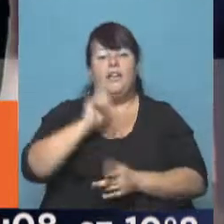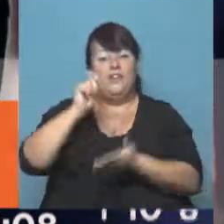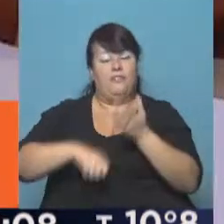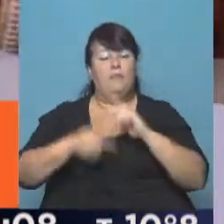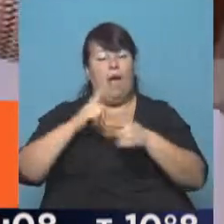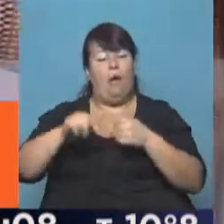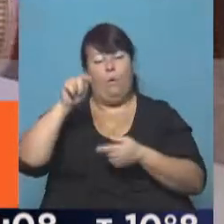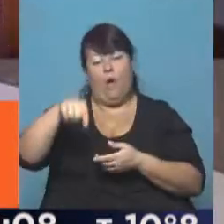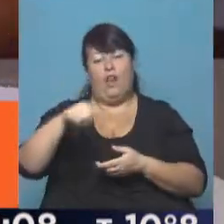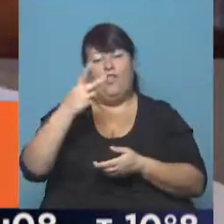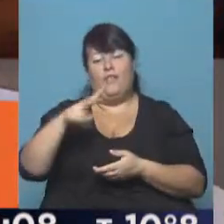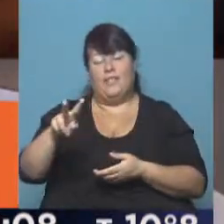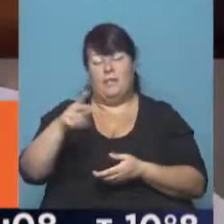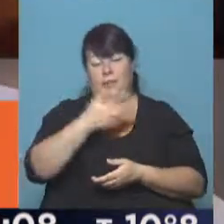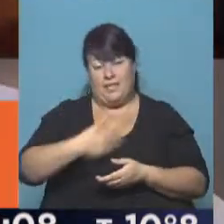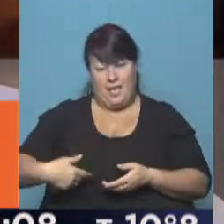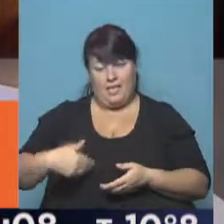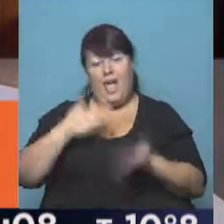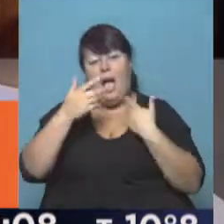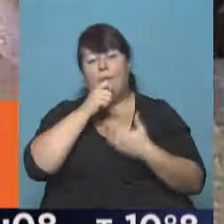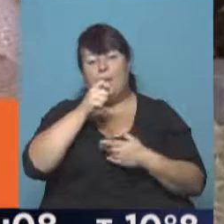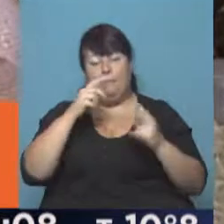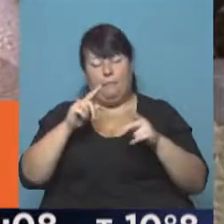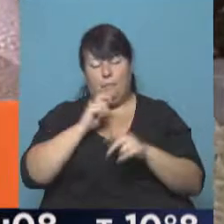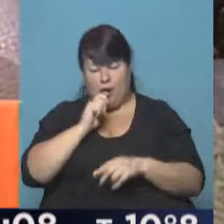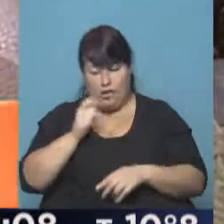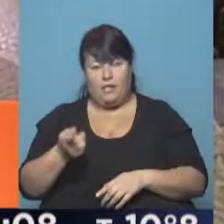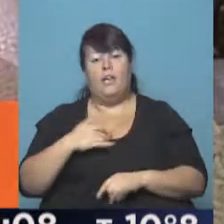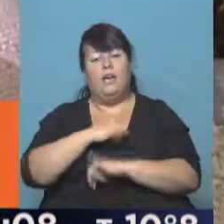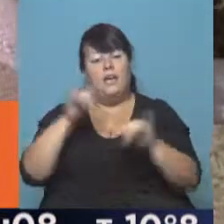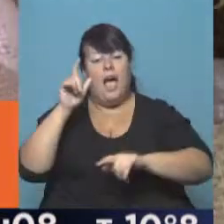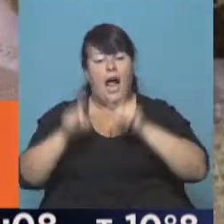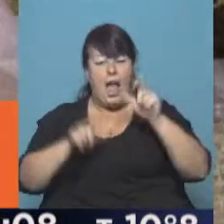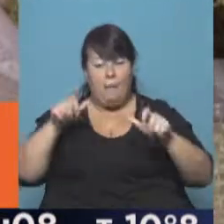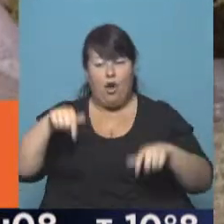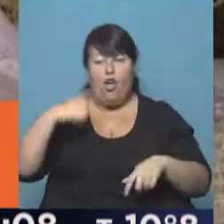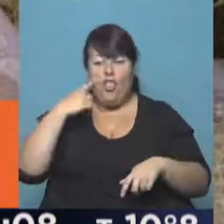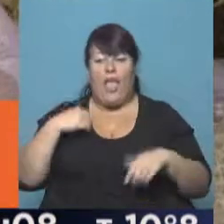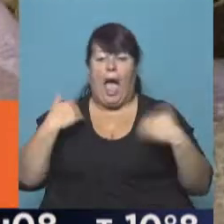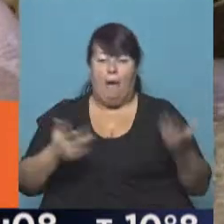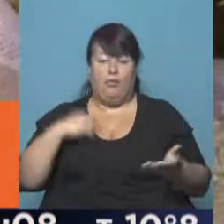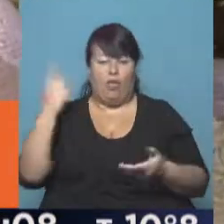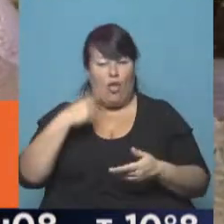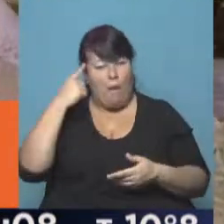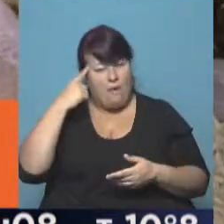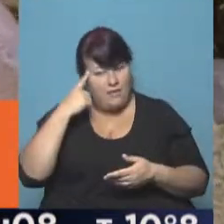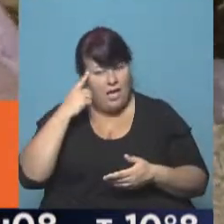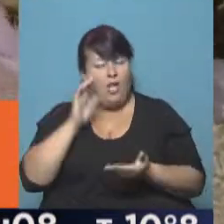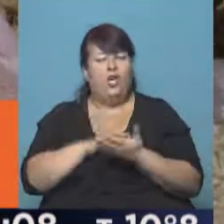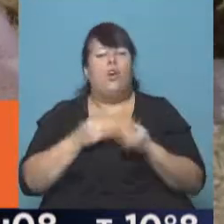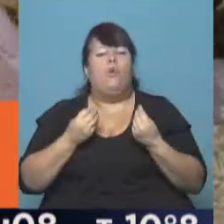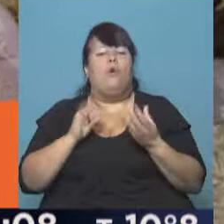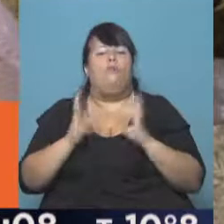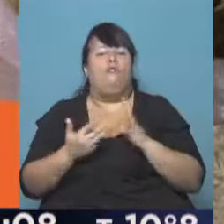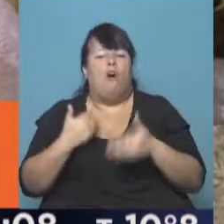la Casa Histórica, la vicepresidenta habló con la prensa. También decirles a los ciudadanos que en este día aprovechemos todos a reflexionar sobre qué